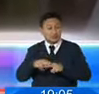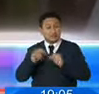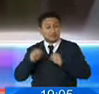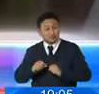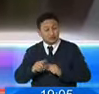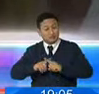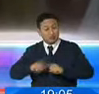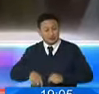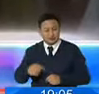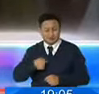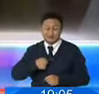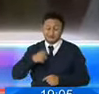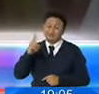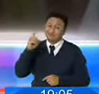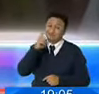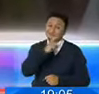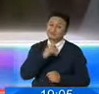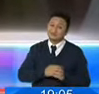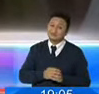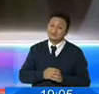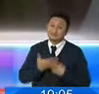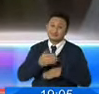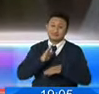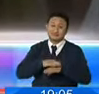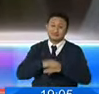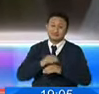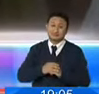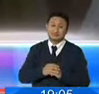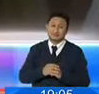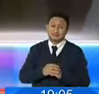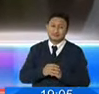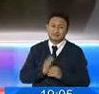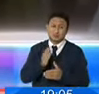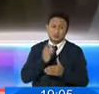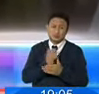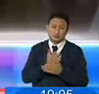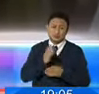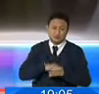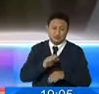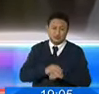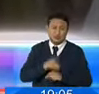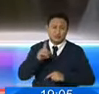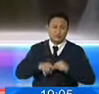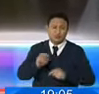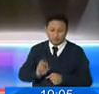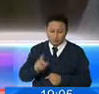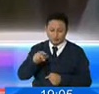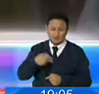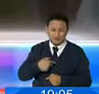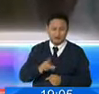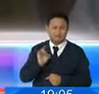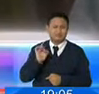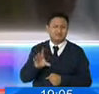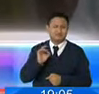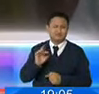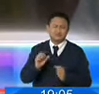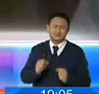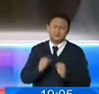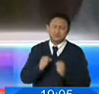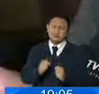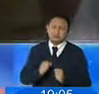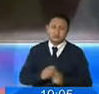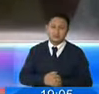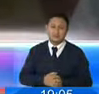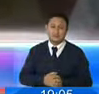es difícil. Difícil para mí porque un poco molestoso por los que tengo dolor para